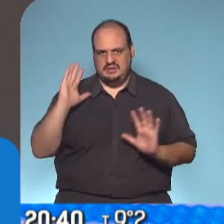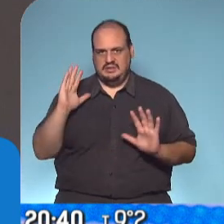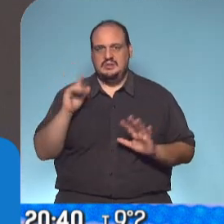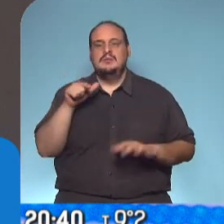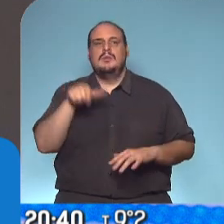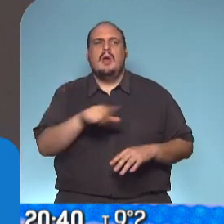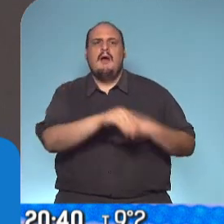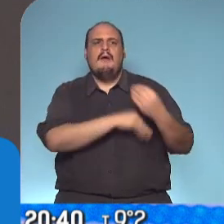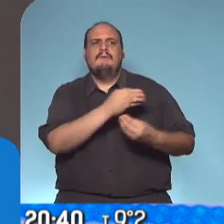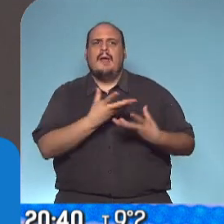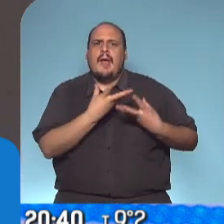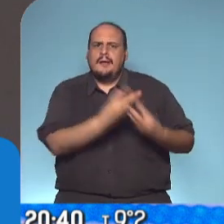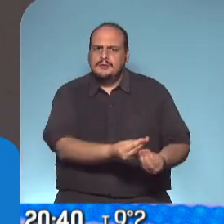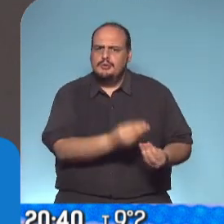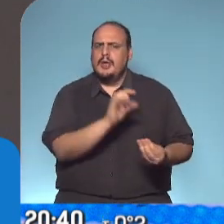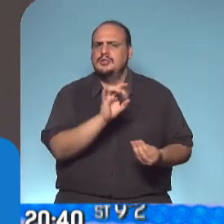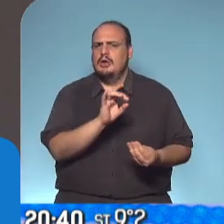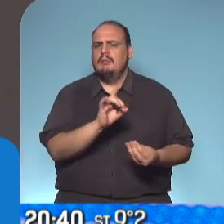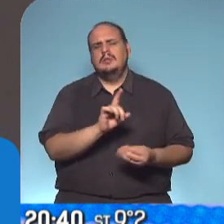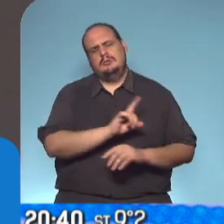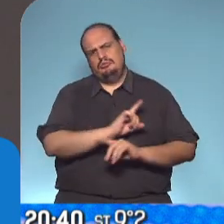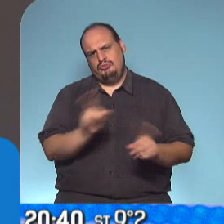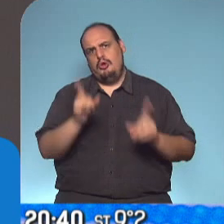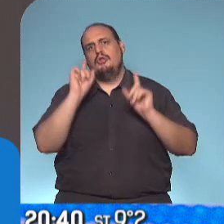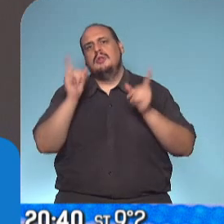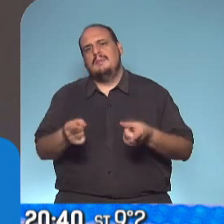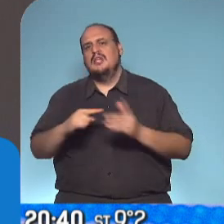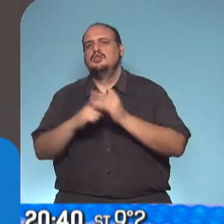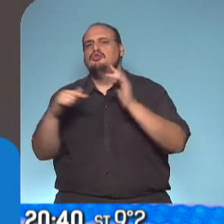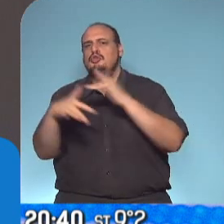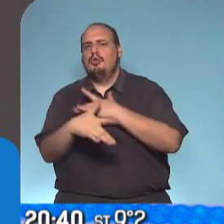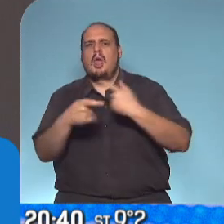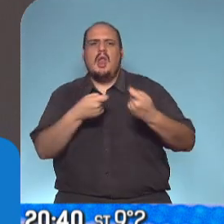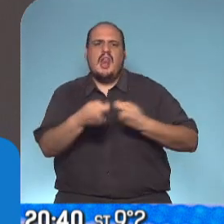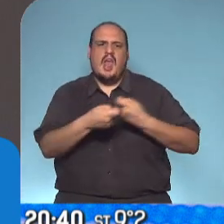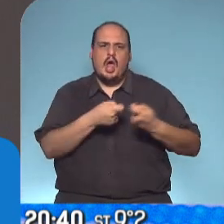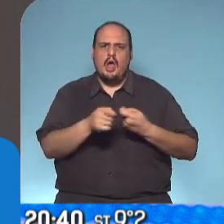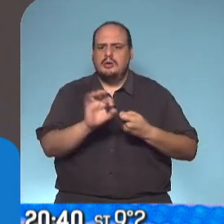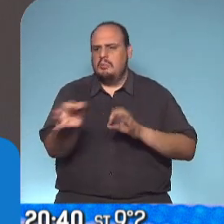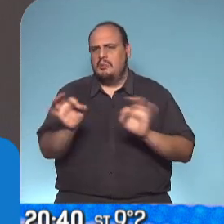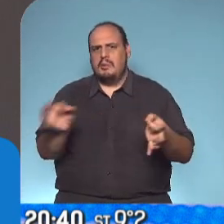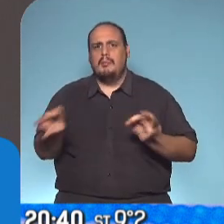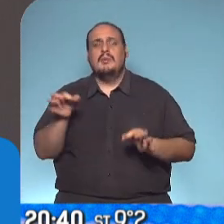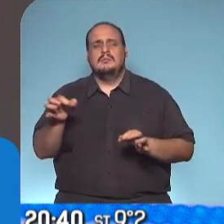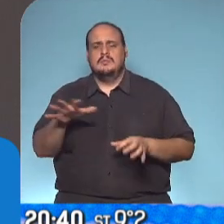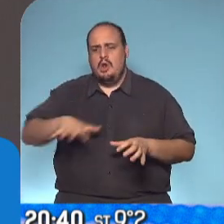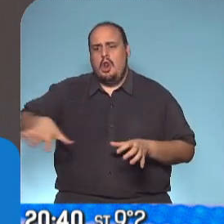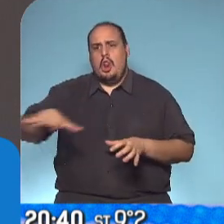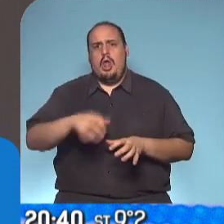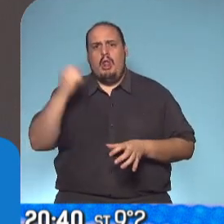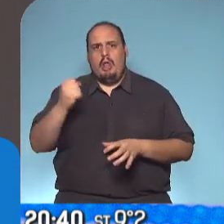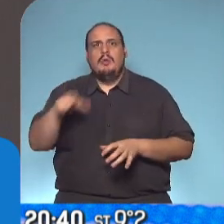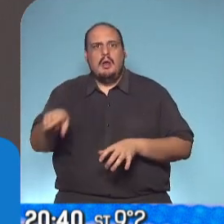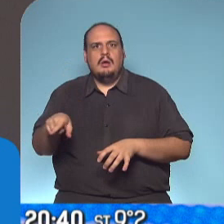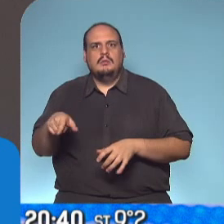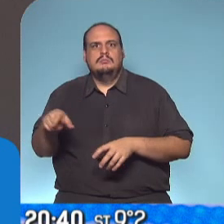la familia, sino que además en las ciudades, en los comercios de proximidad, en las economías locales, tiene muy buen impacto